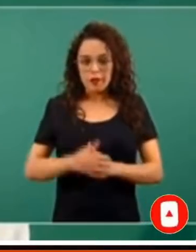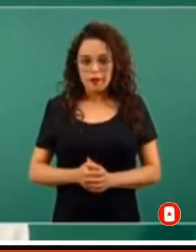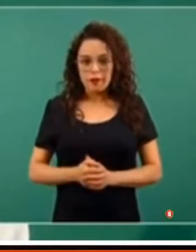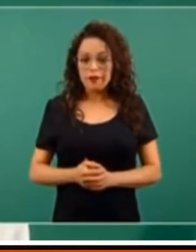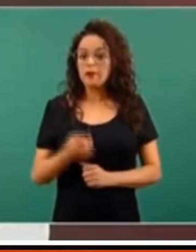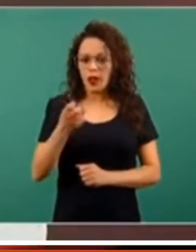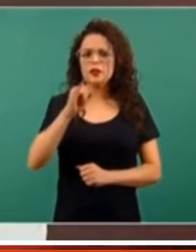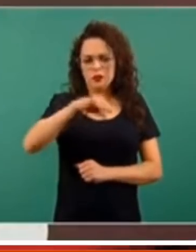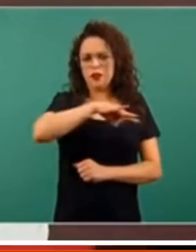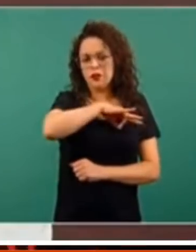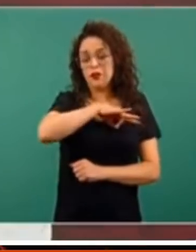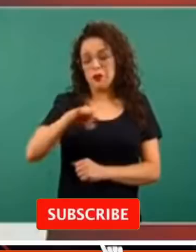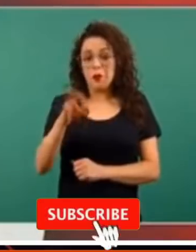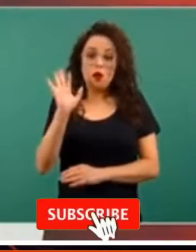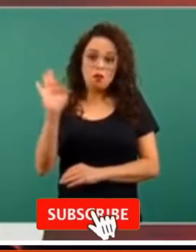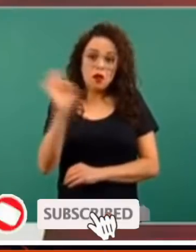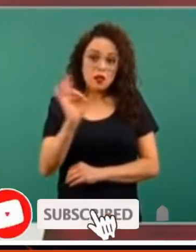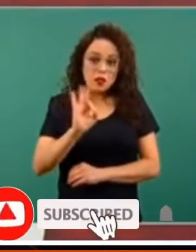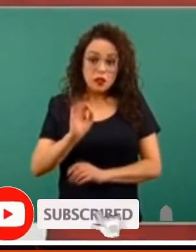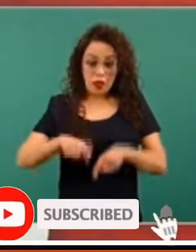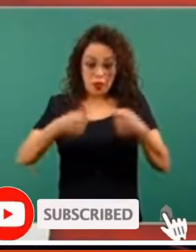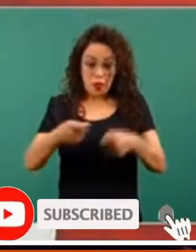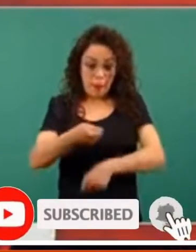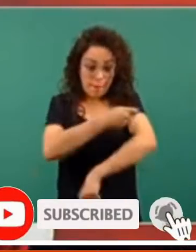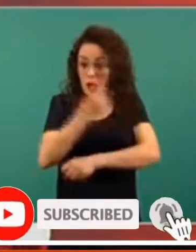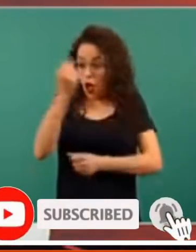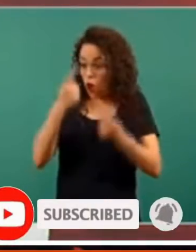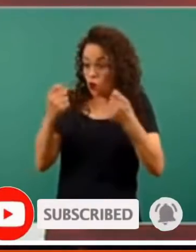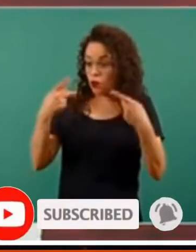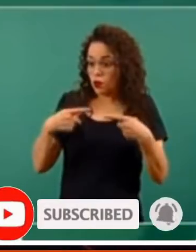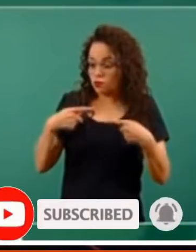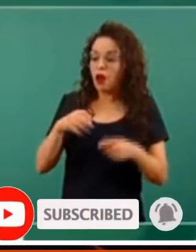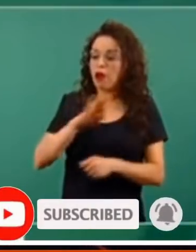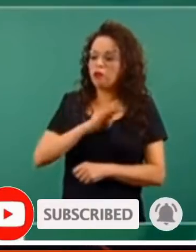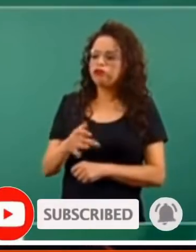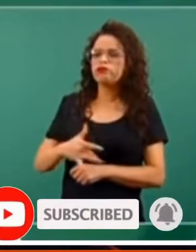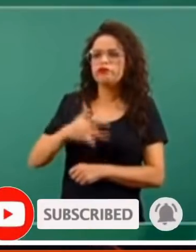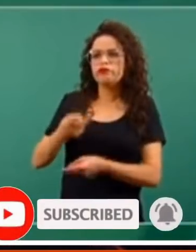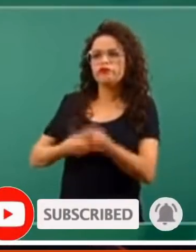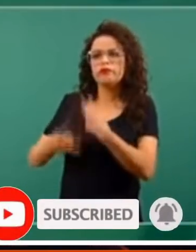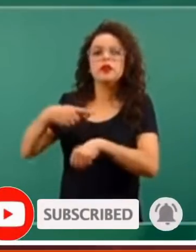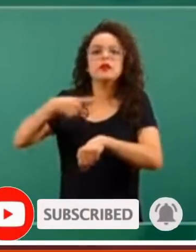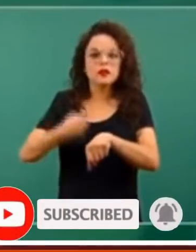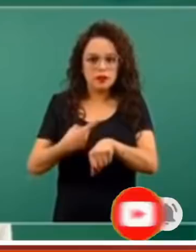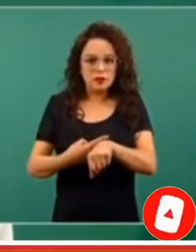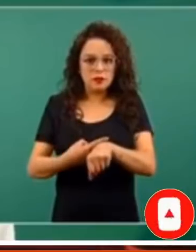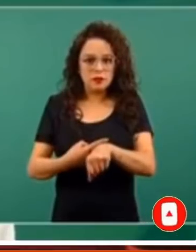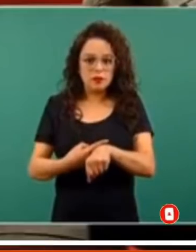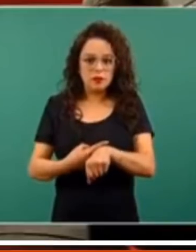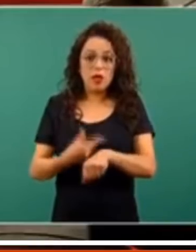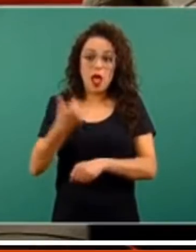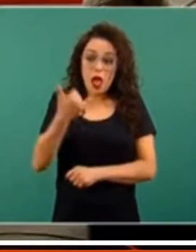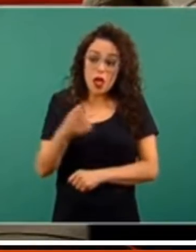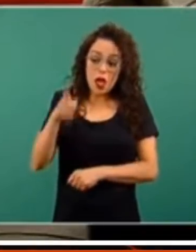posibilidad de que algunas personas que hayan recibido la vacuna pudieran tener enfermedad, aunque ésta sea leve, y